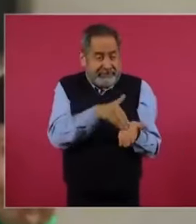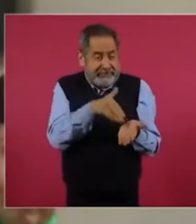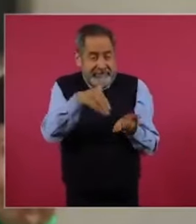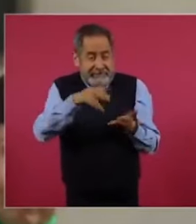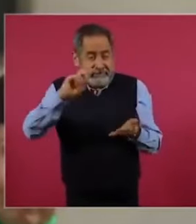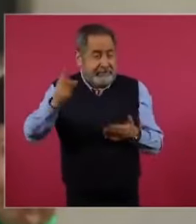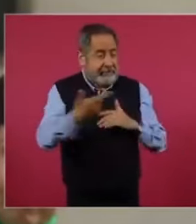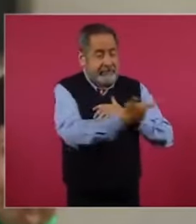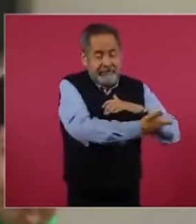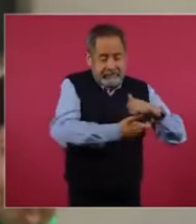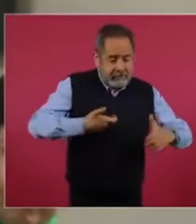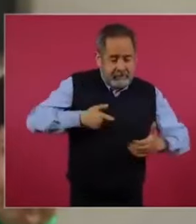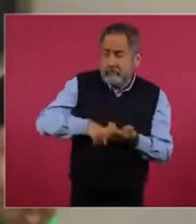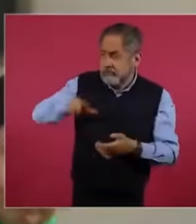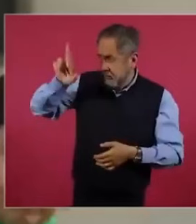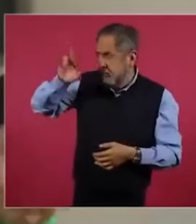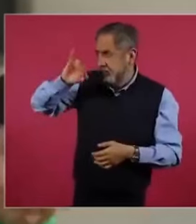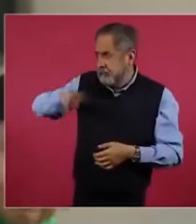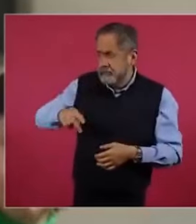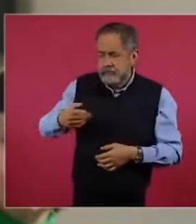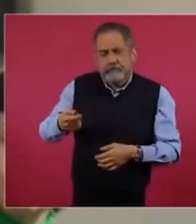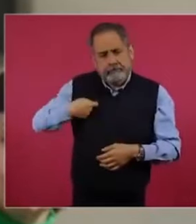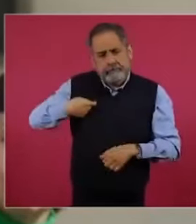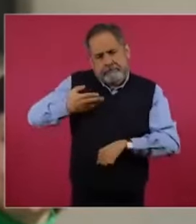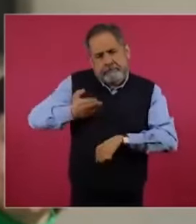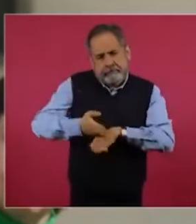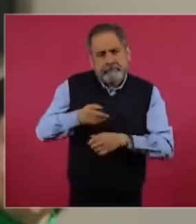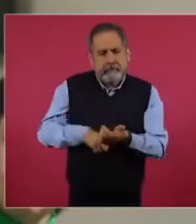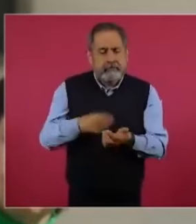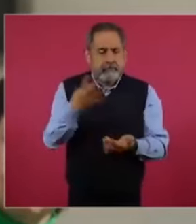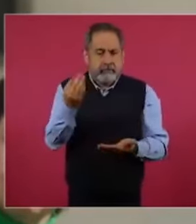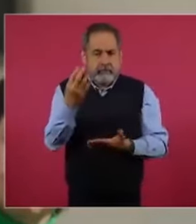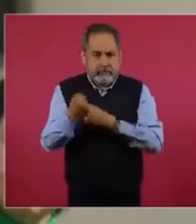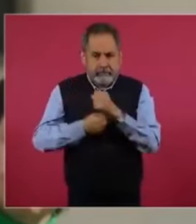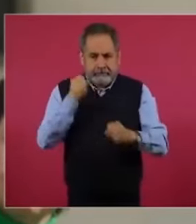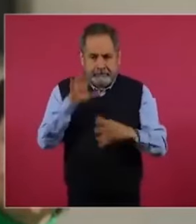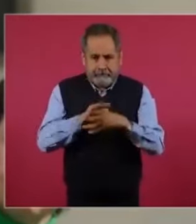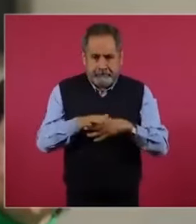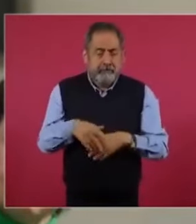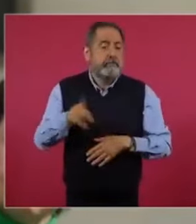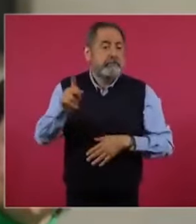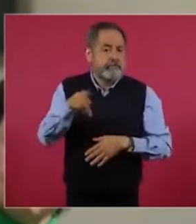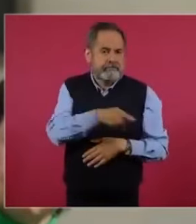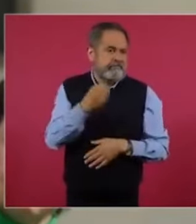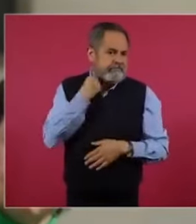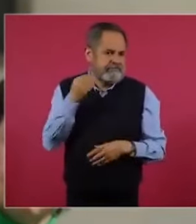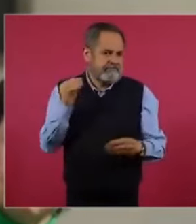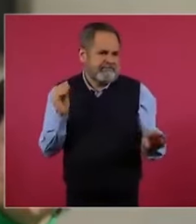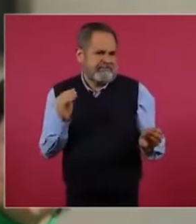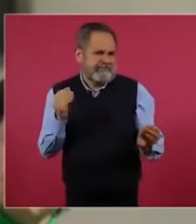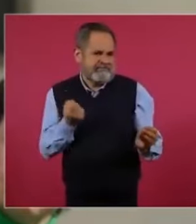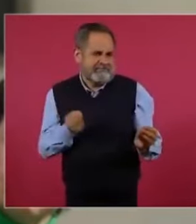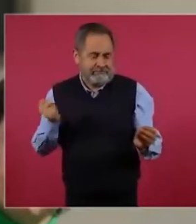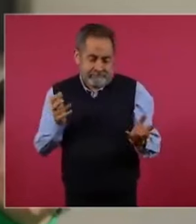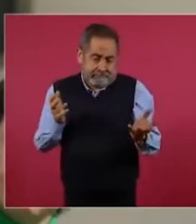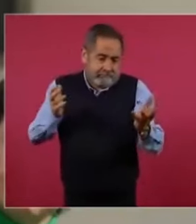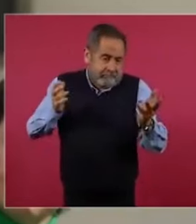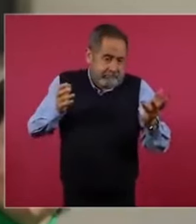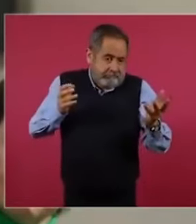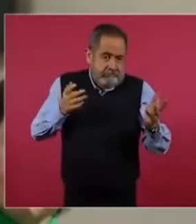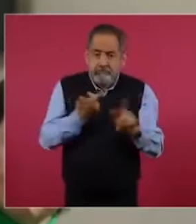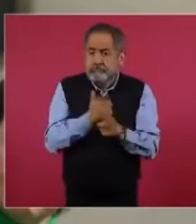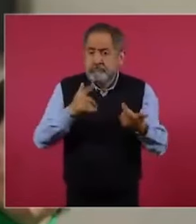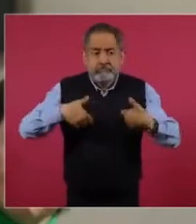de Tamaulipas el presidente López Obrador ha dejado Claro que no se han realizado ese tipo de negociaciones por parte de